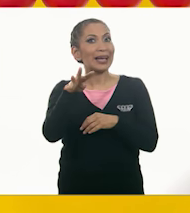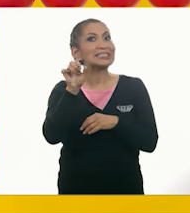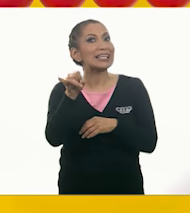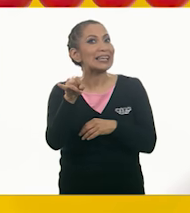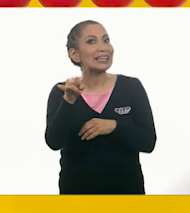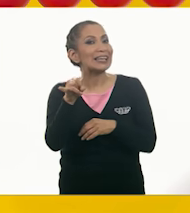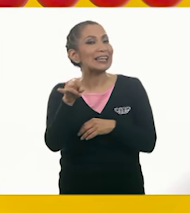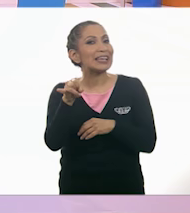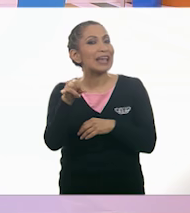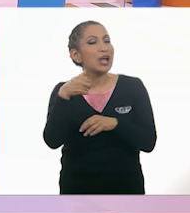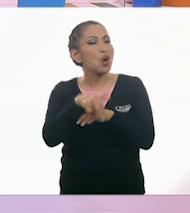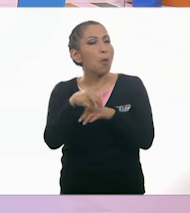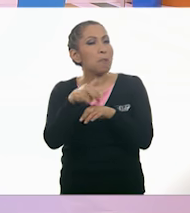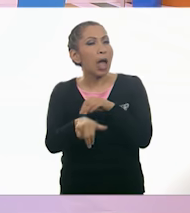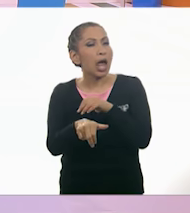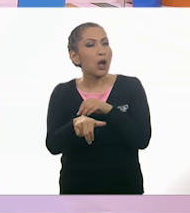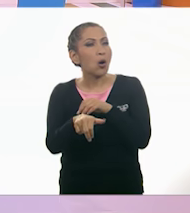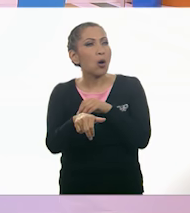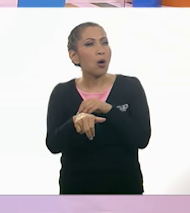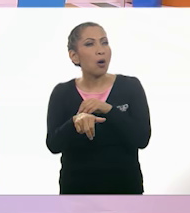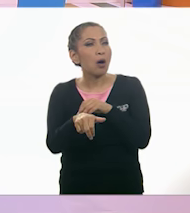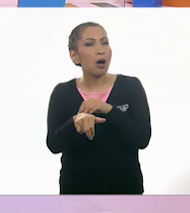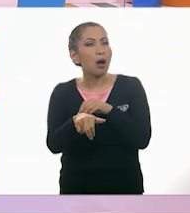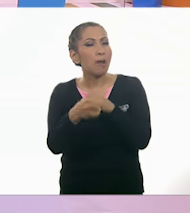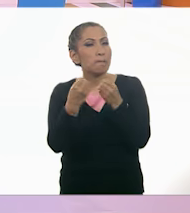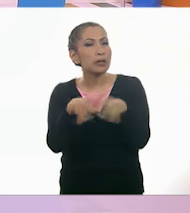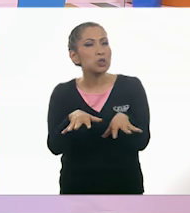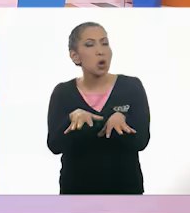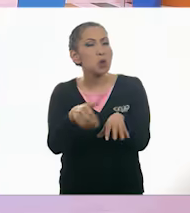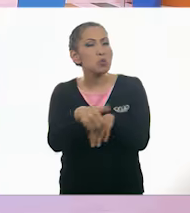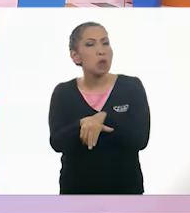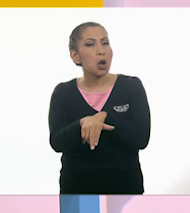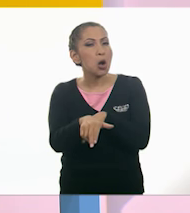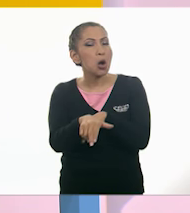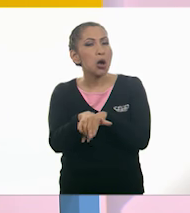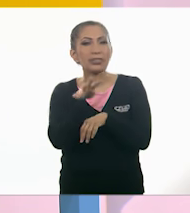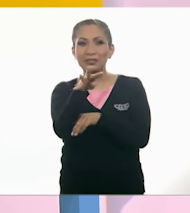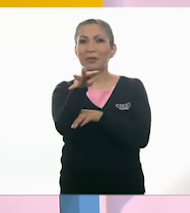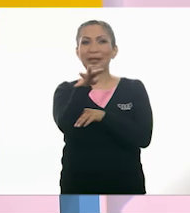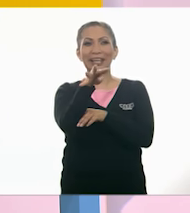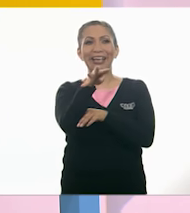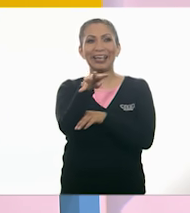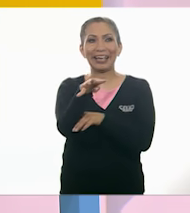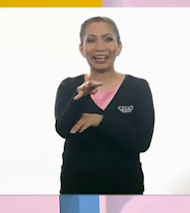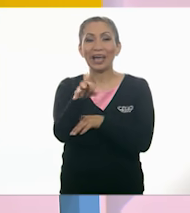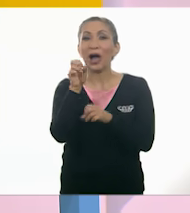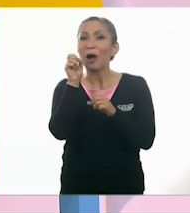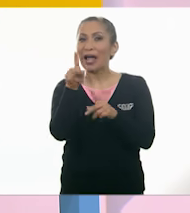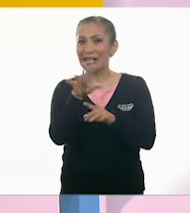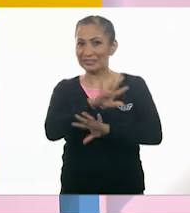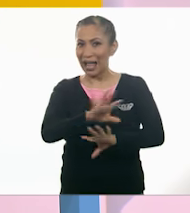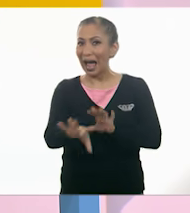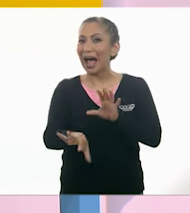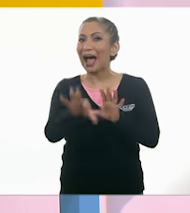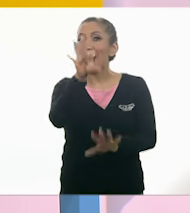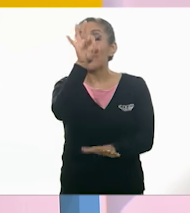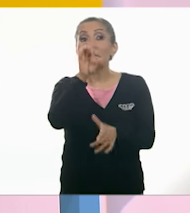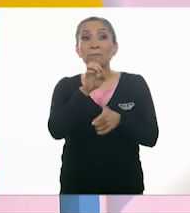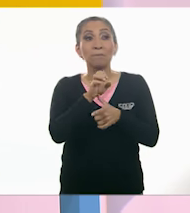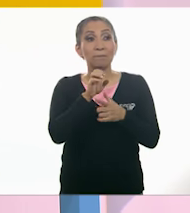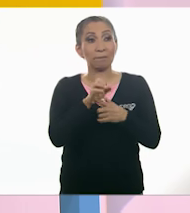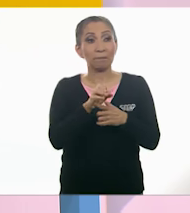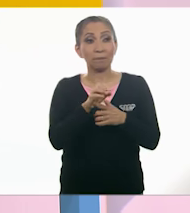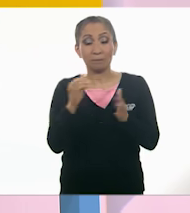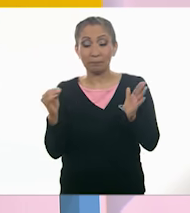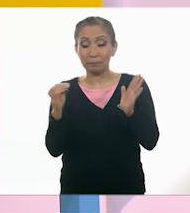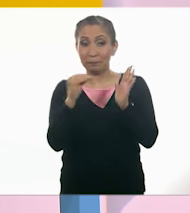¡Sí! El número perdido es el número 19. Ok, ya lo encontramos y entonces va